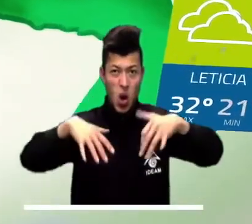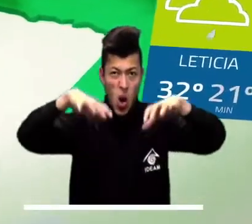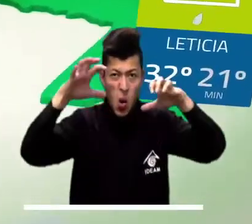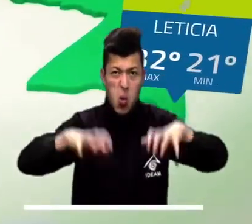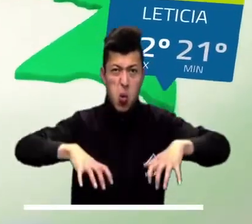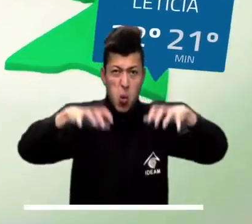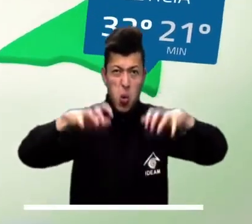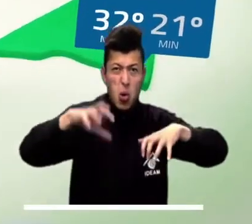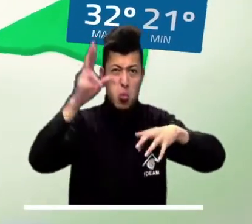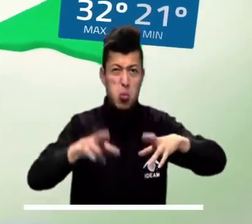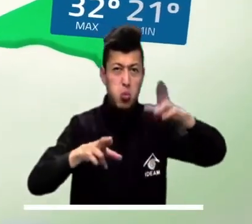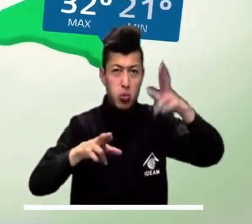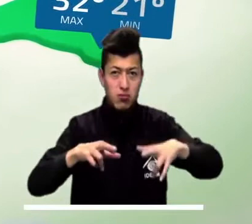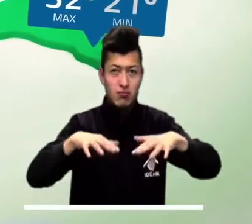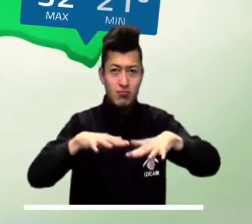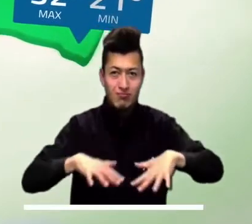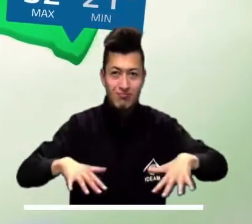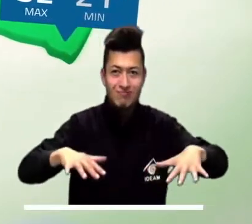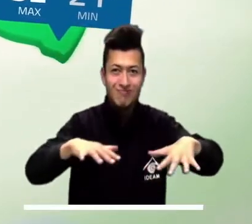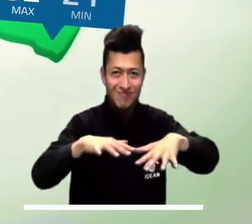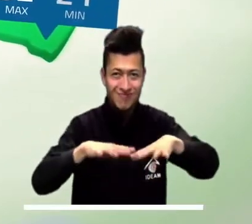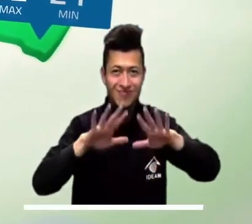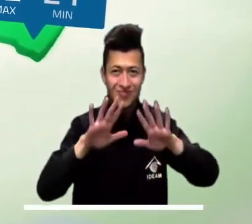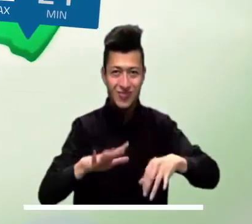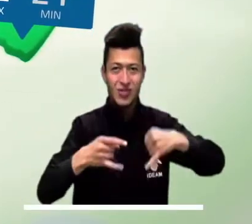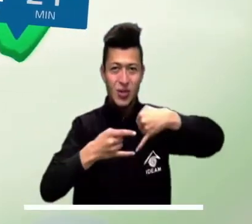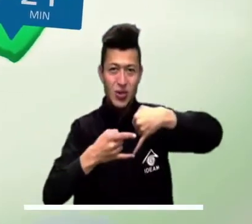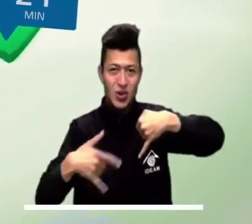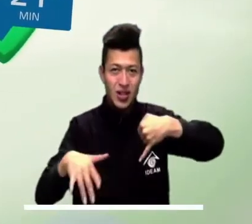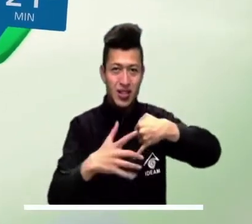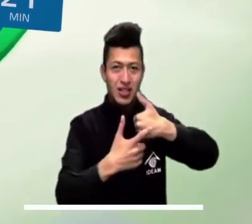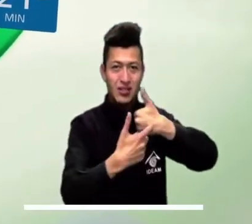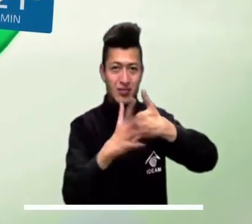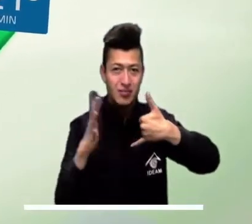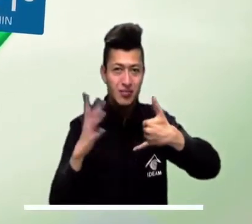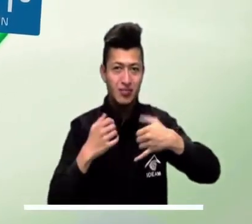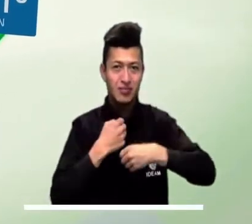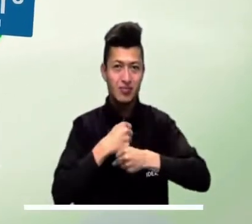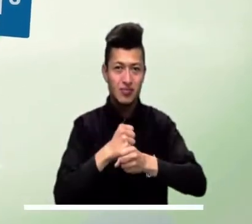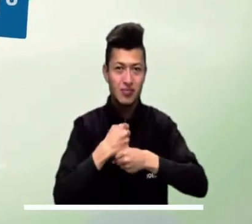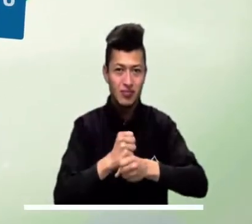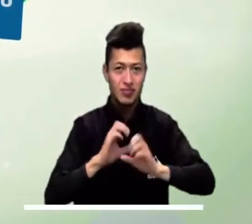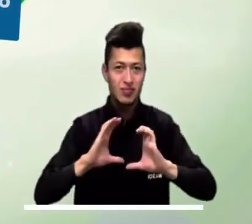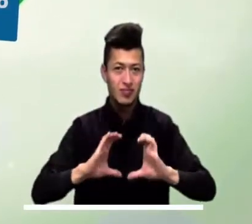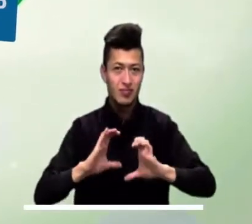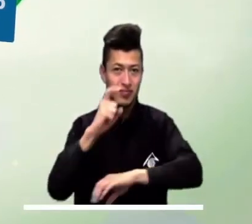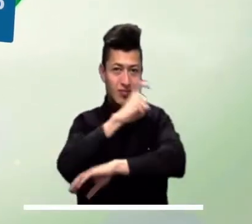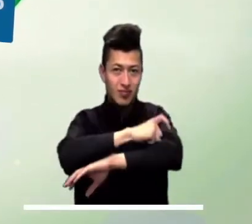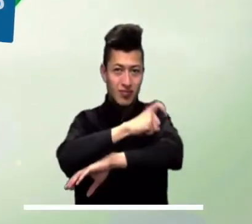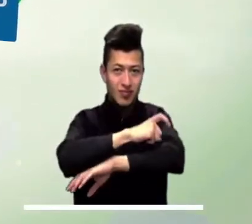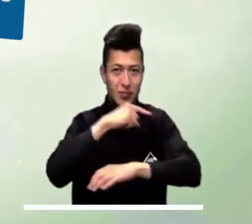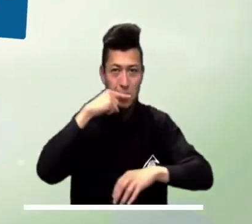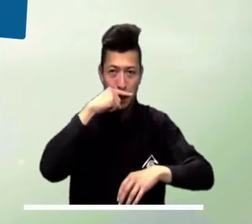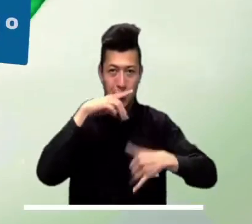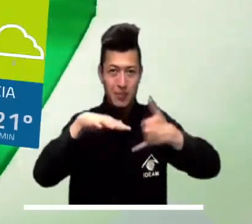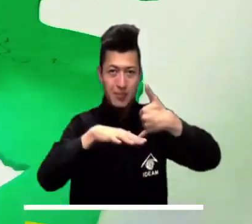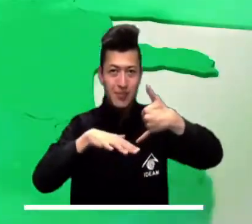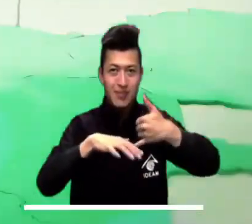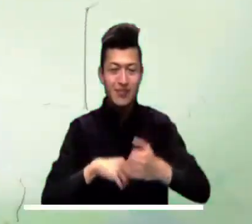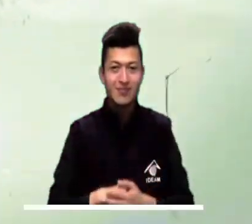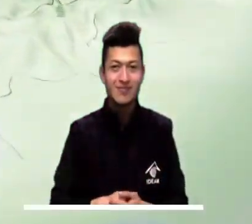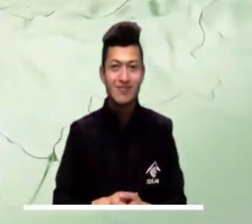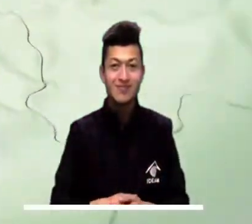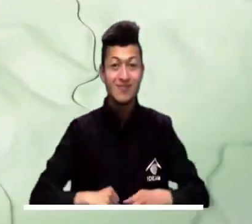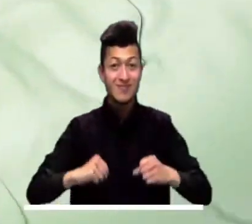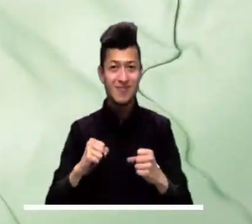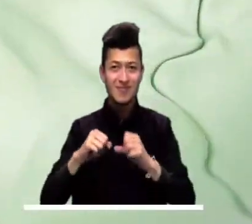fuertes aguaceros, incluso con tormentas eléctricas, sobre diferentes zonas de Guainía, Guaviare, Baupés, Caquetá, Putumayo y